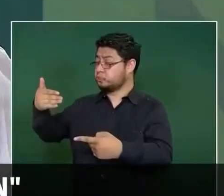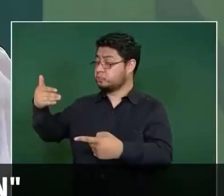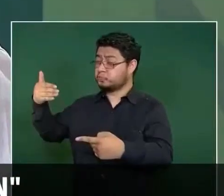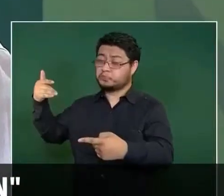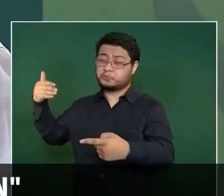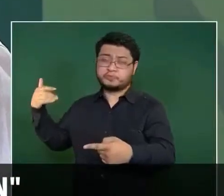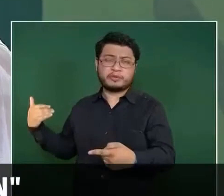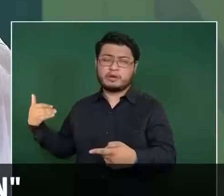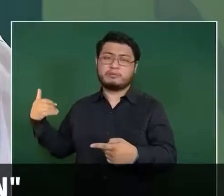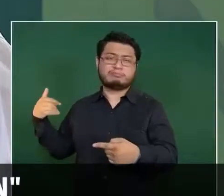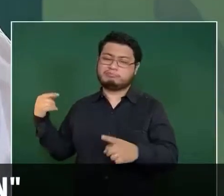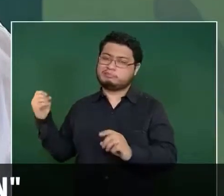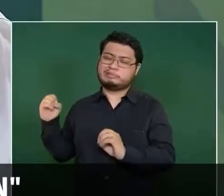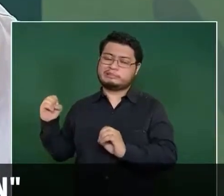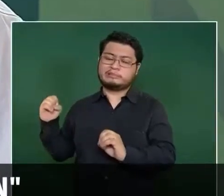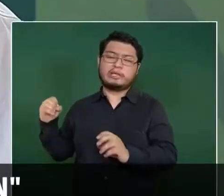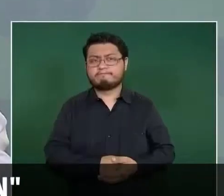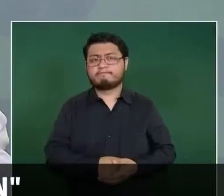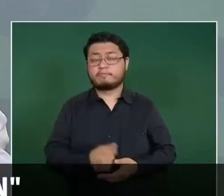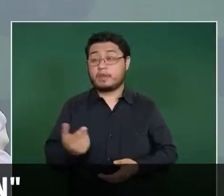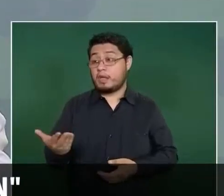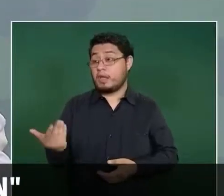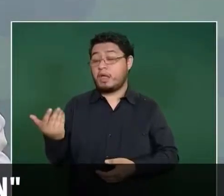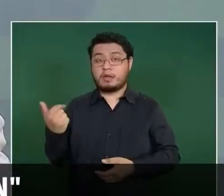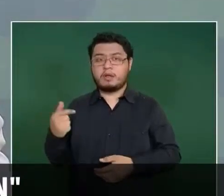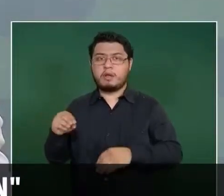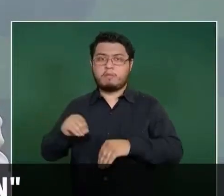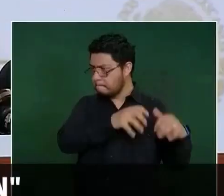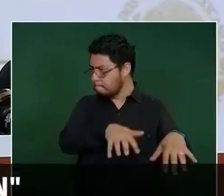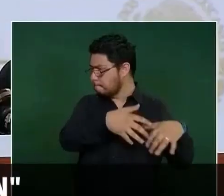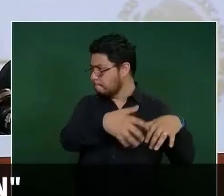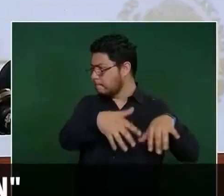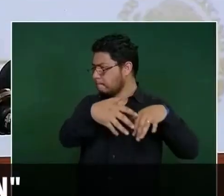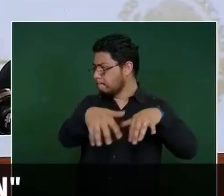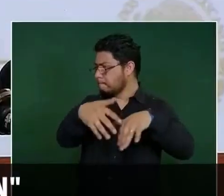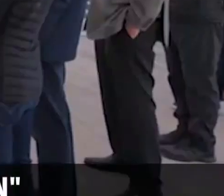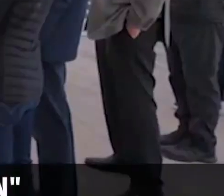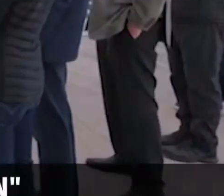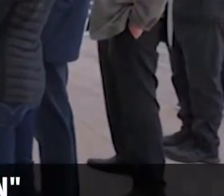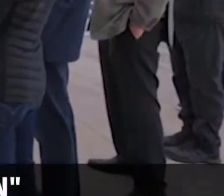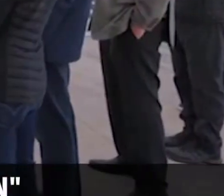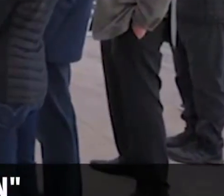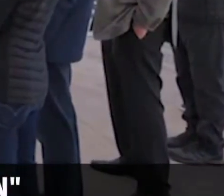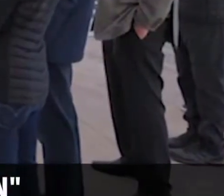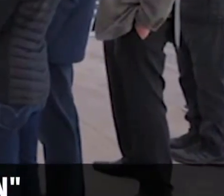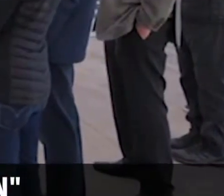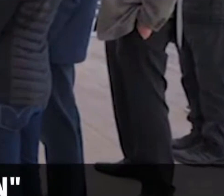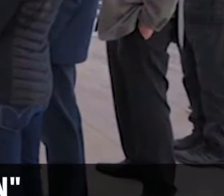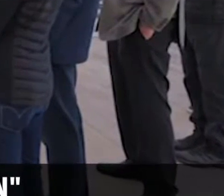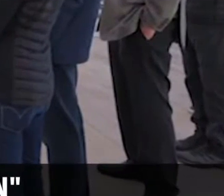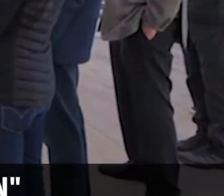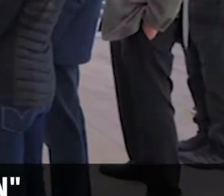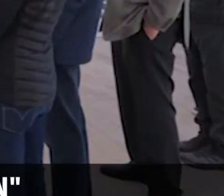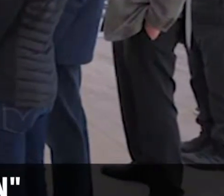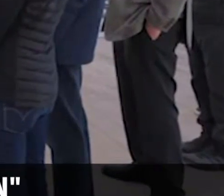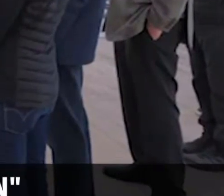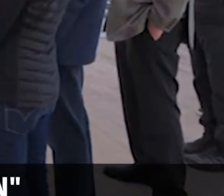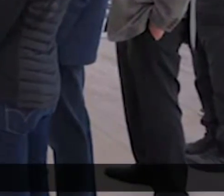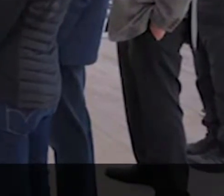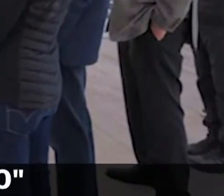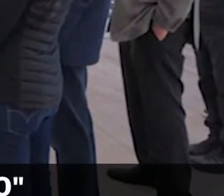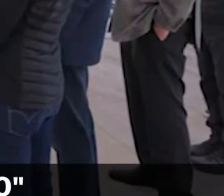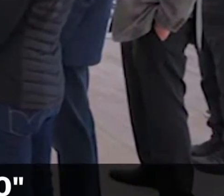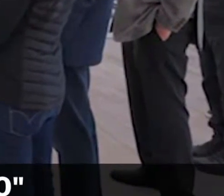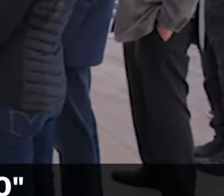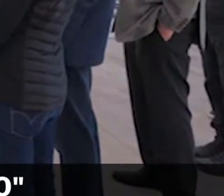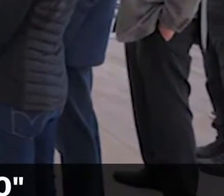Nadie de los tres tiene la experiencia que yo tengo. 3 veces diputado federal por elección, 3 veces senador por elección. Nadie lo tiene, aunque sí tiene lo